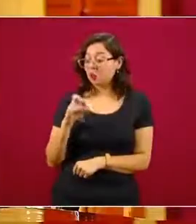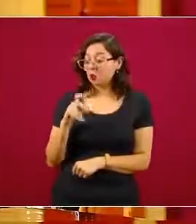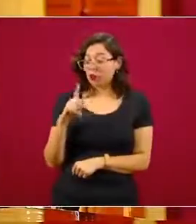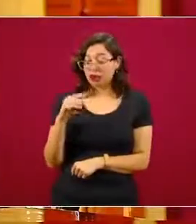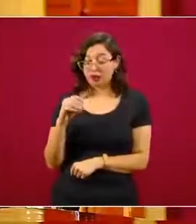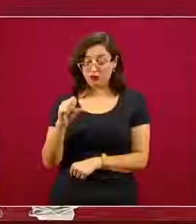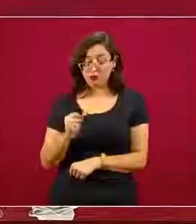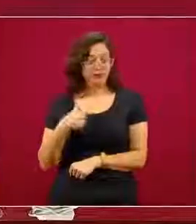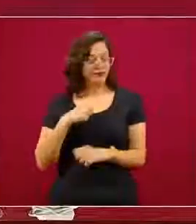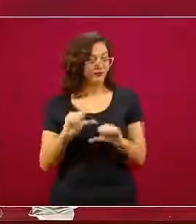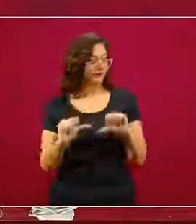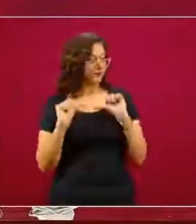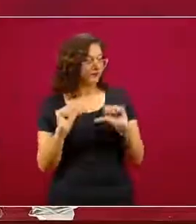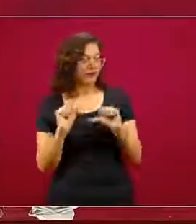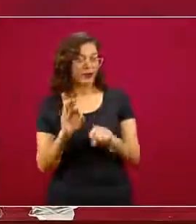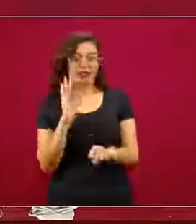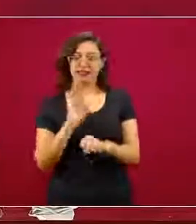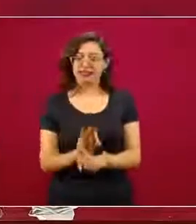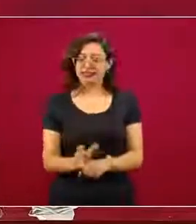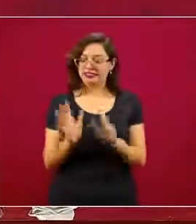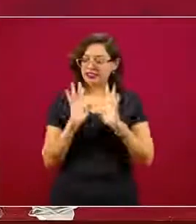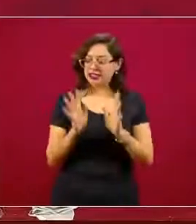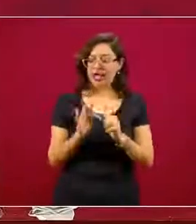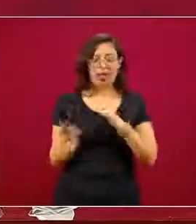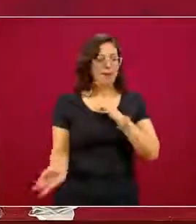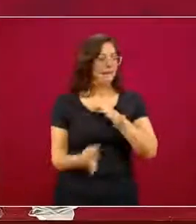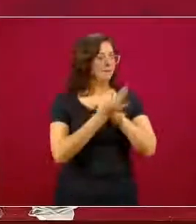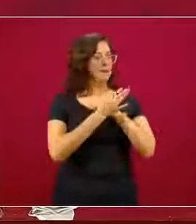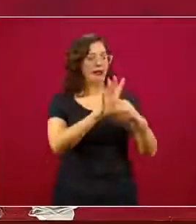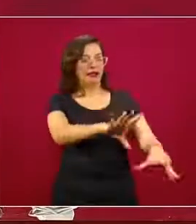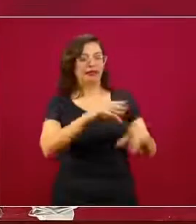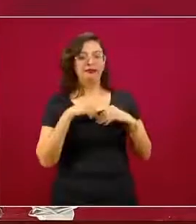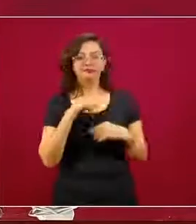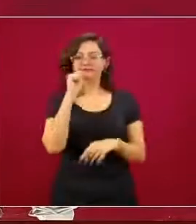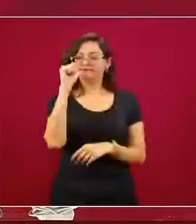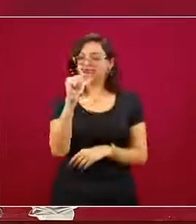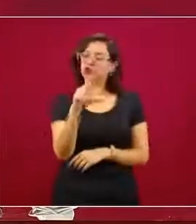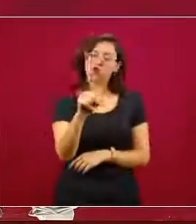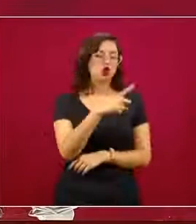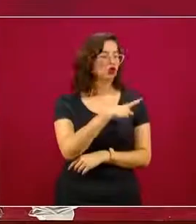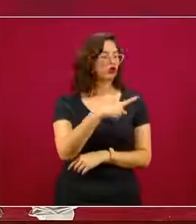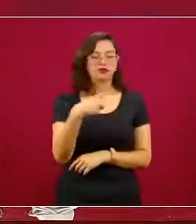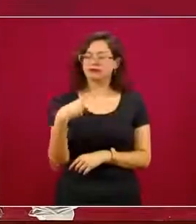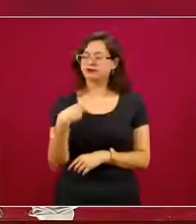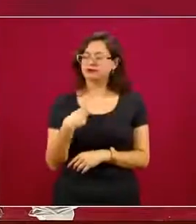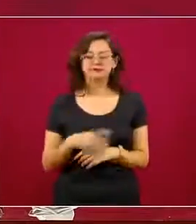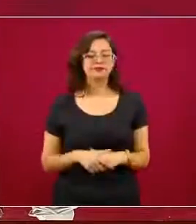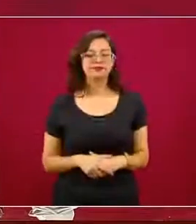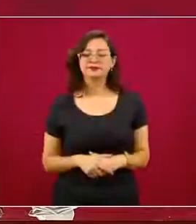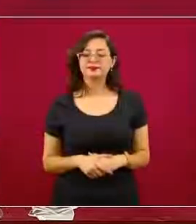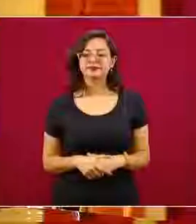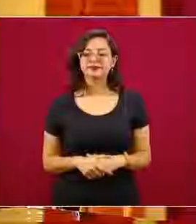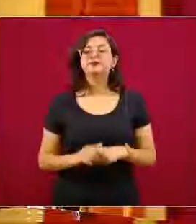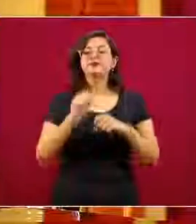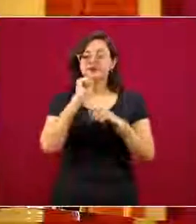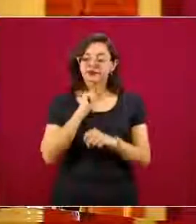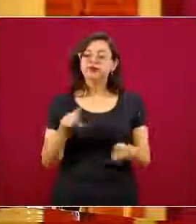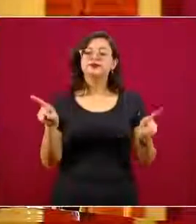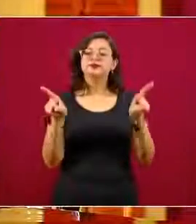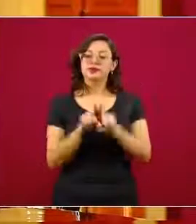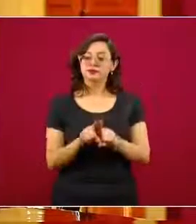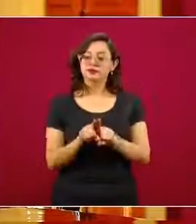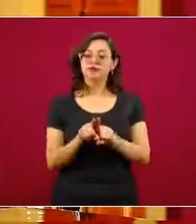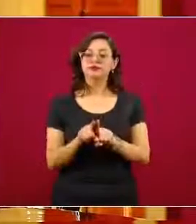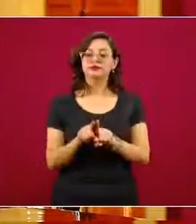seguridad o de garantía de que ya se está protegido de la infección. No se usen. Y es también ese el mismo